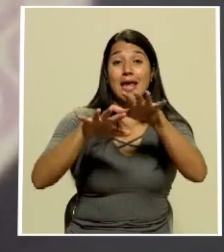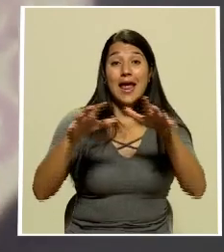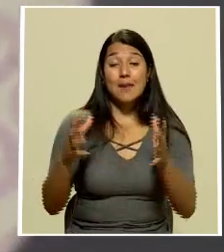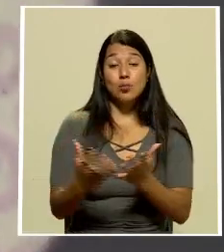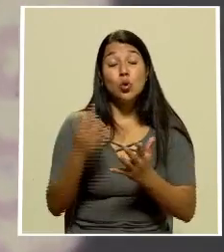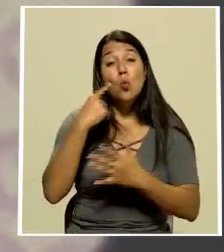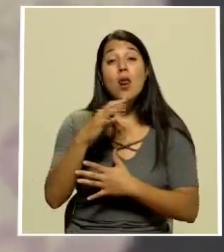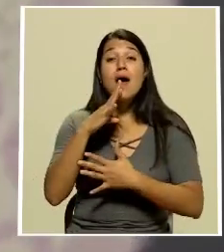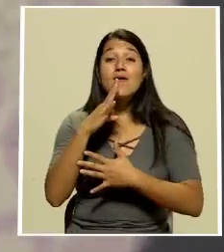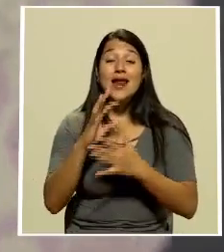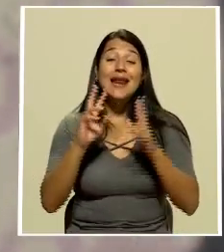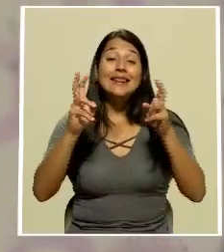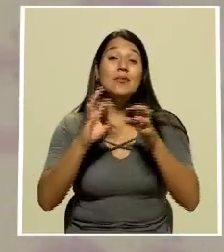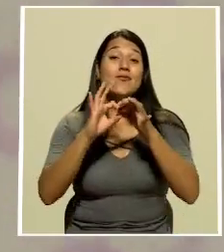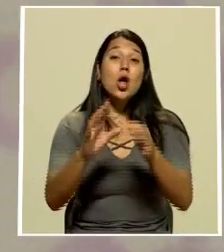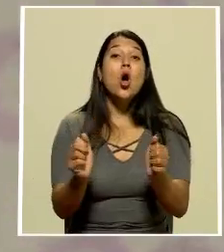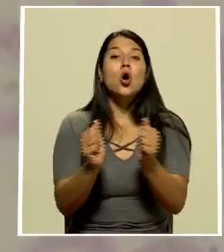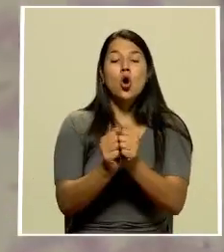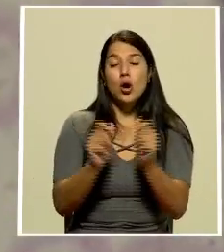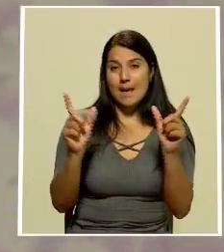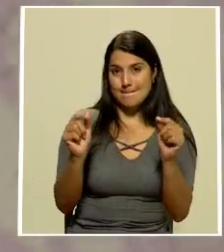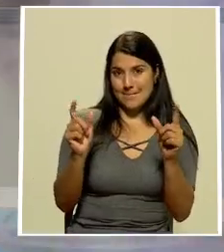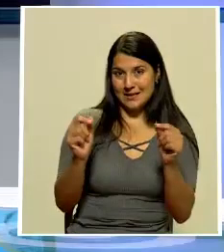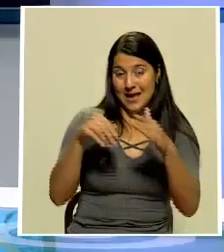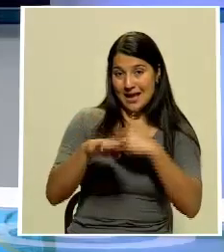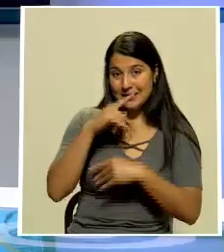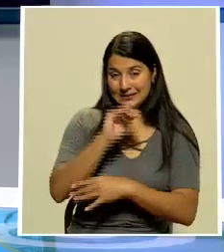abordar temas relacionados con la oncología médica pediátrica.